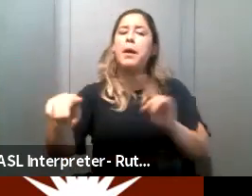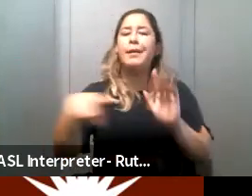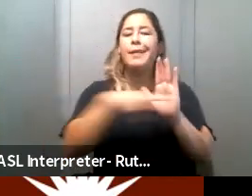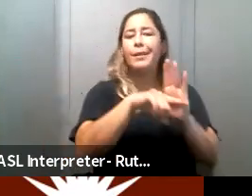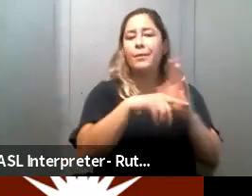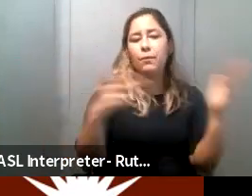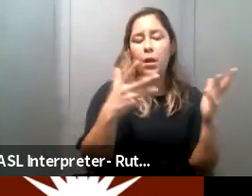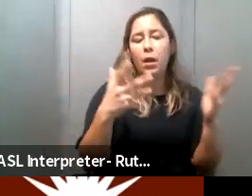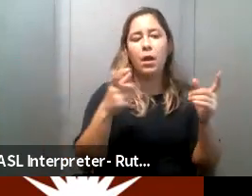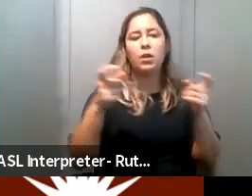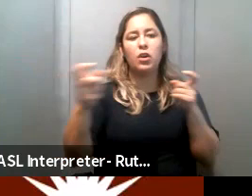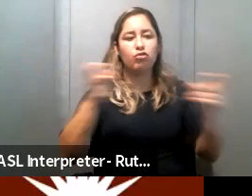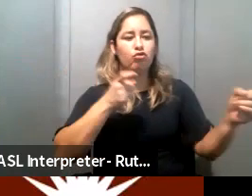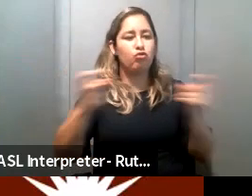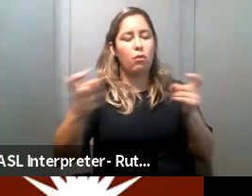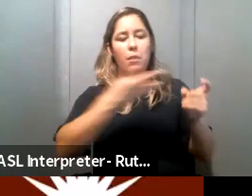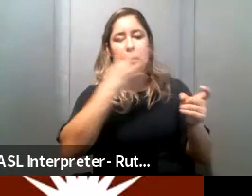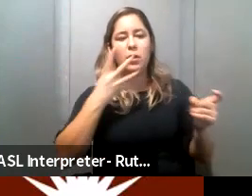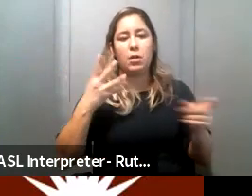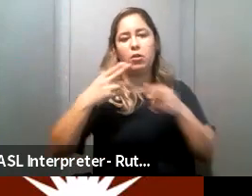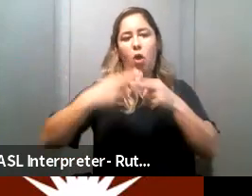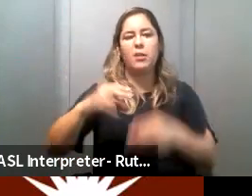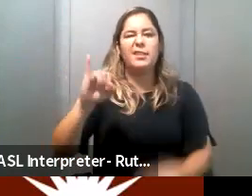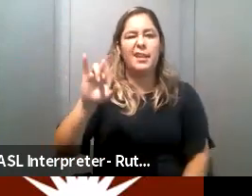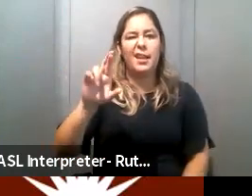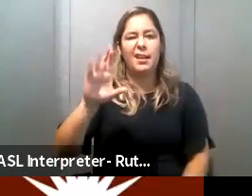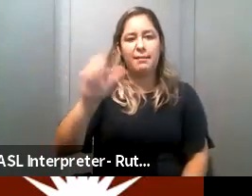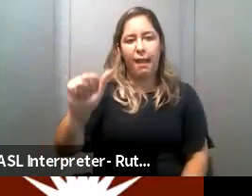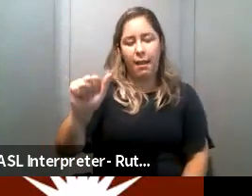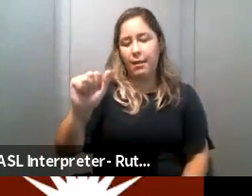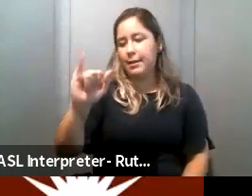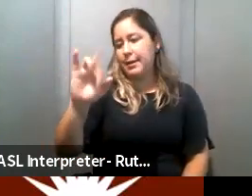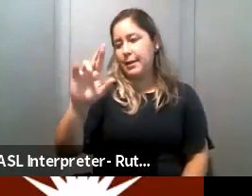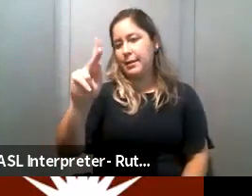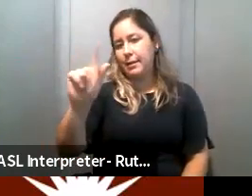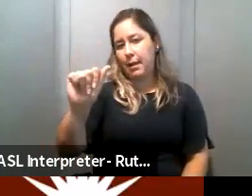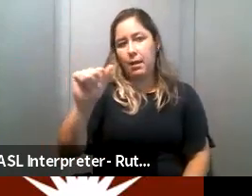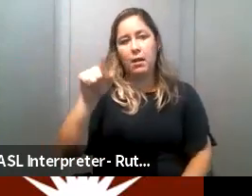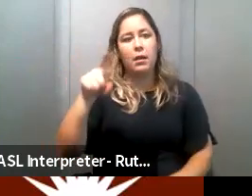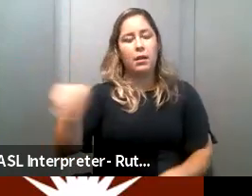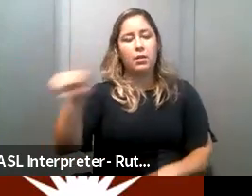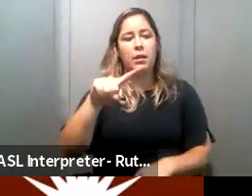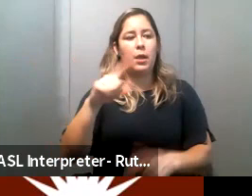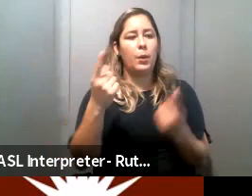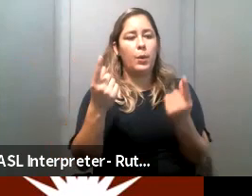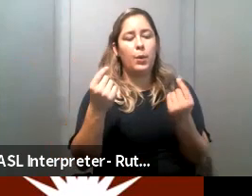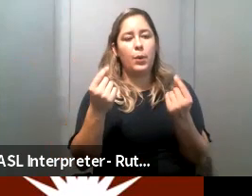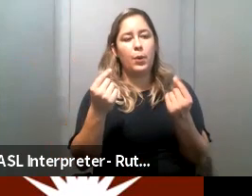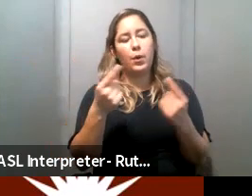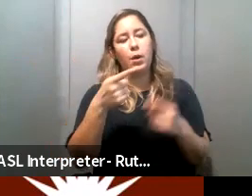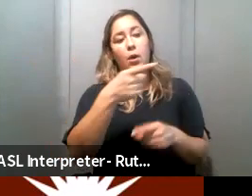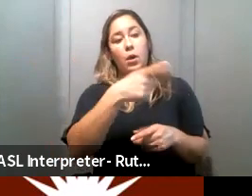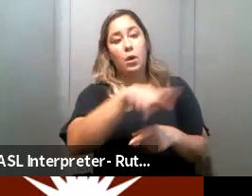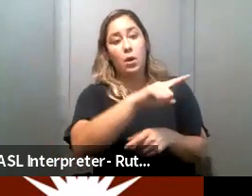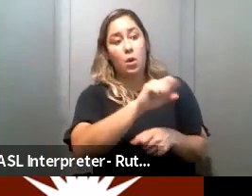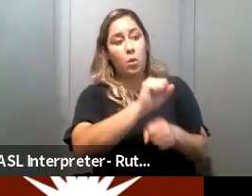y control de la inmigración, IRCA, que ilegalizó la contratación de trabajadores indocumentados, creando así